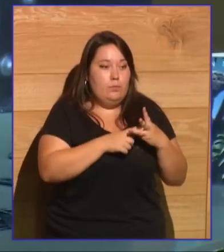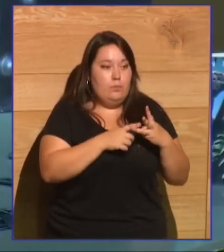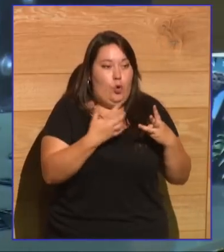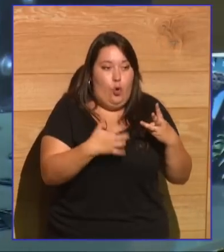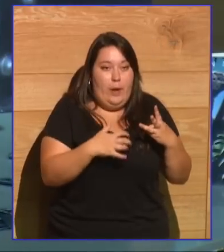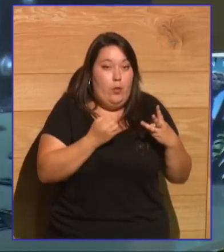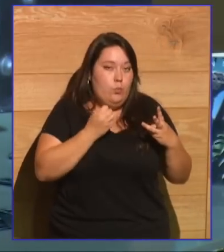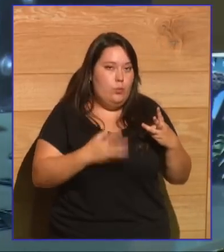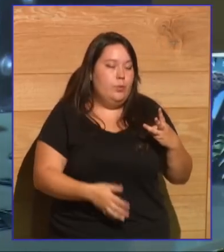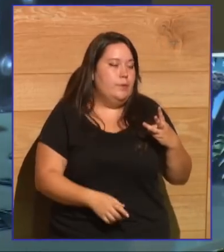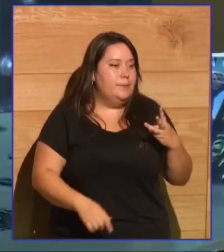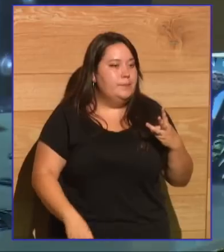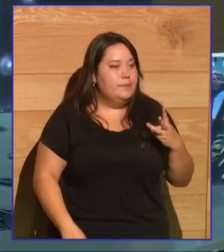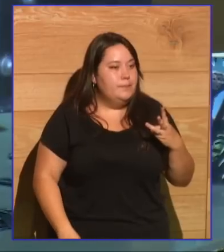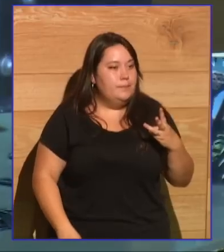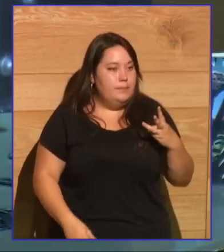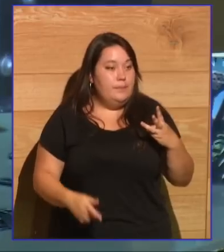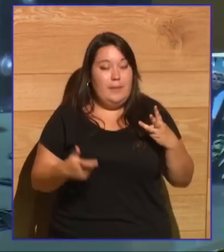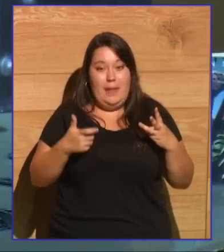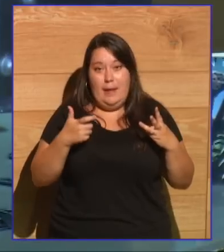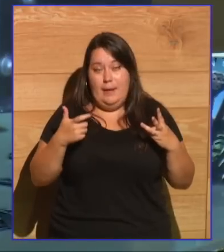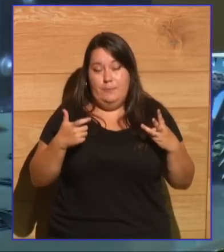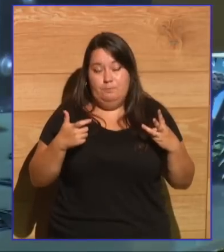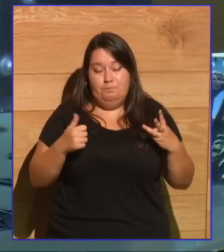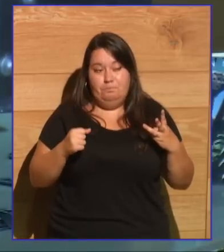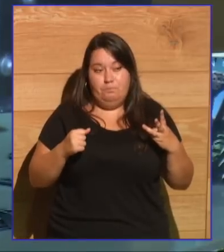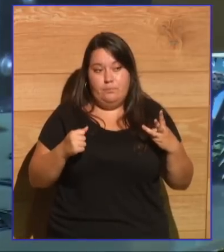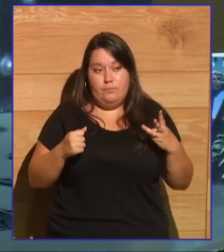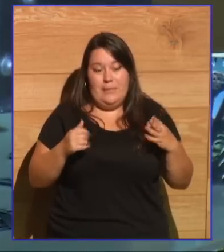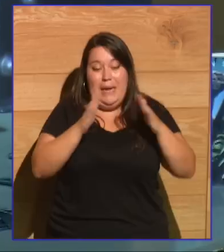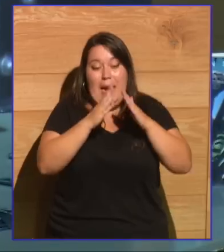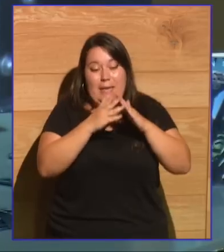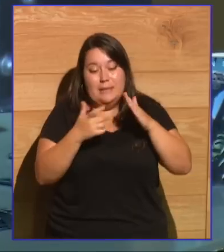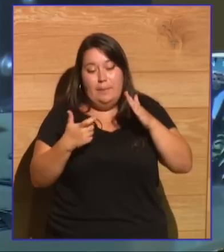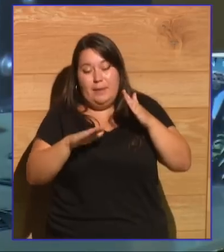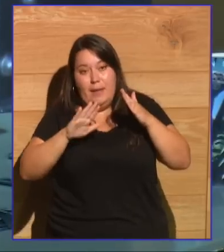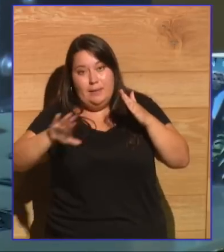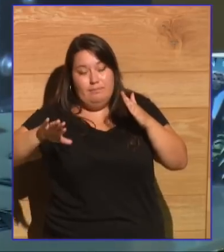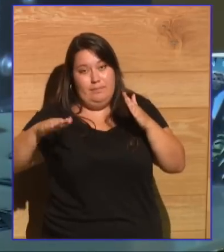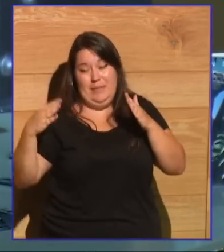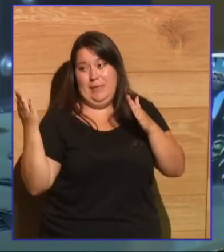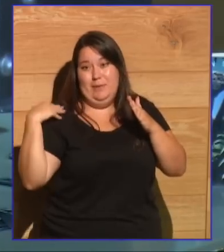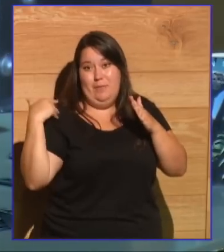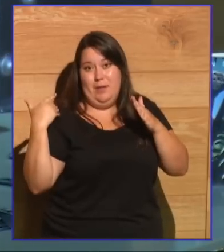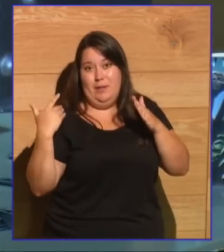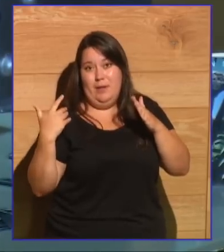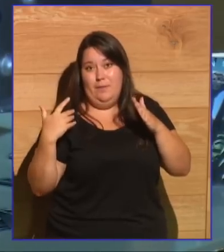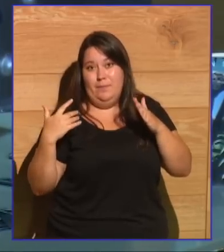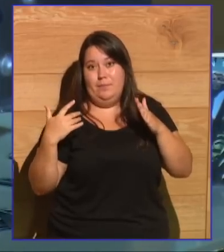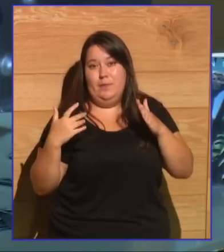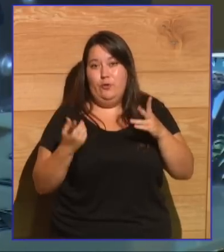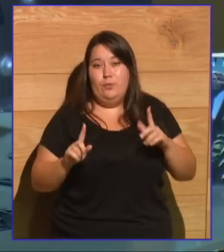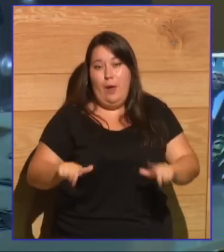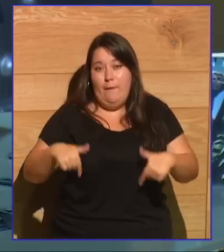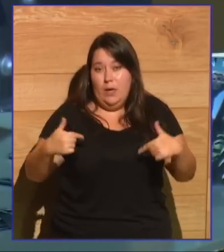increíble pensad cuando en la parte de atrás de la casa donde están los cubos de basura tiene esa iluminación roja